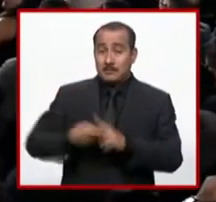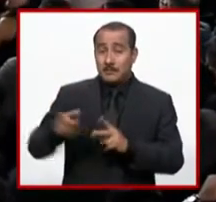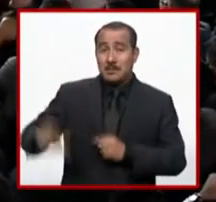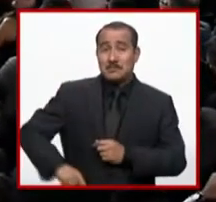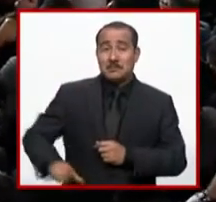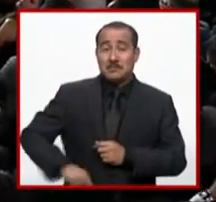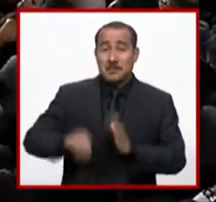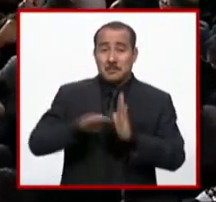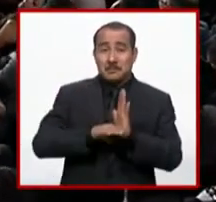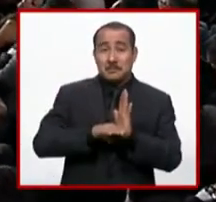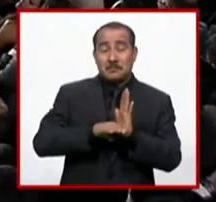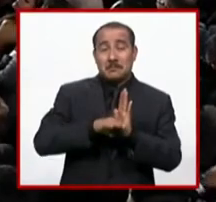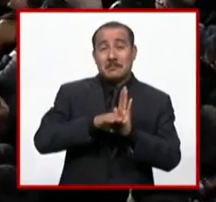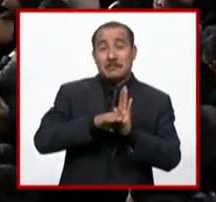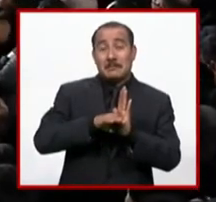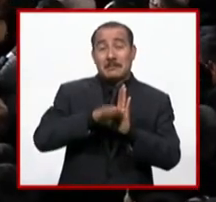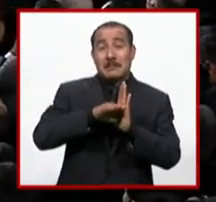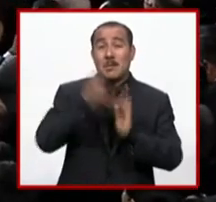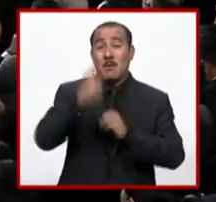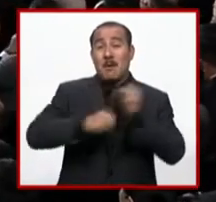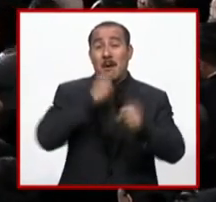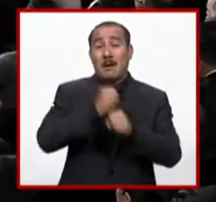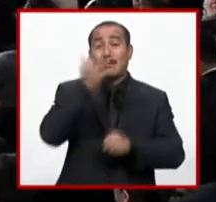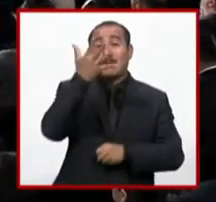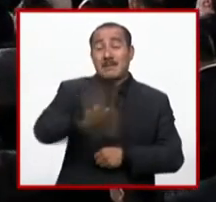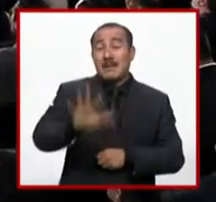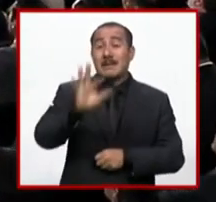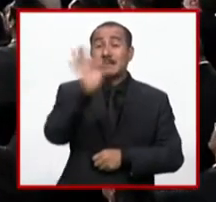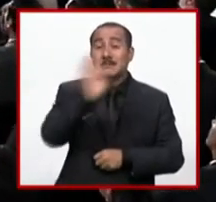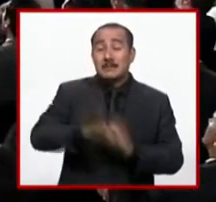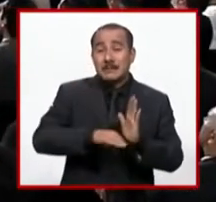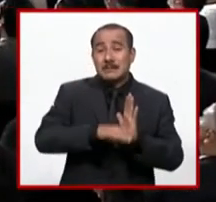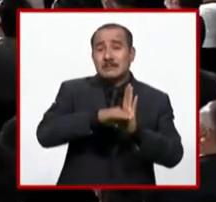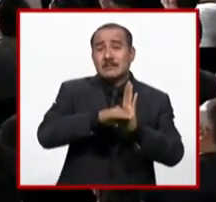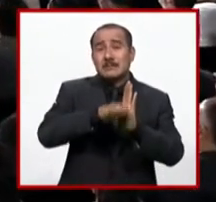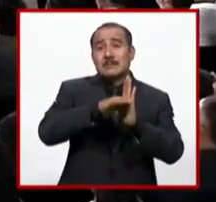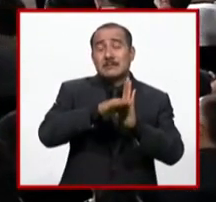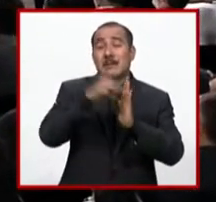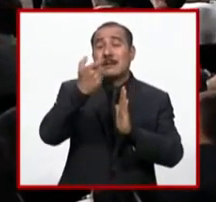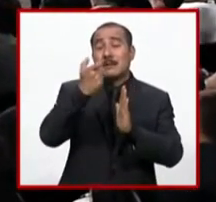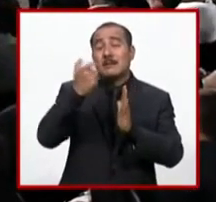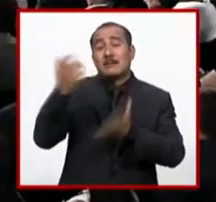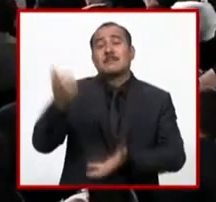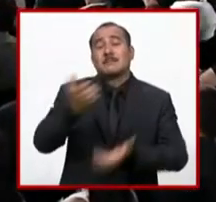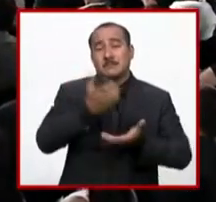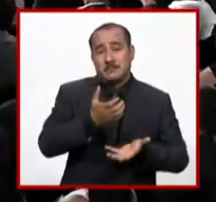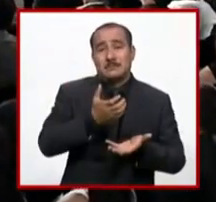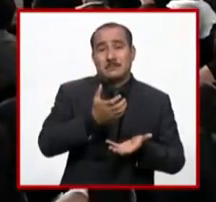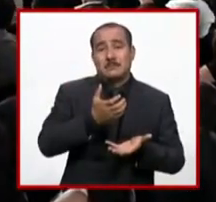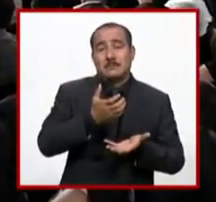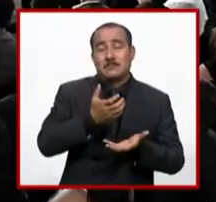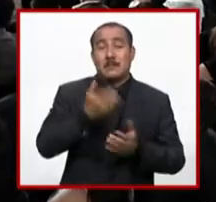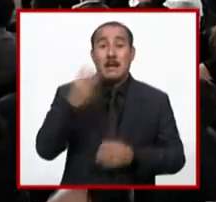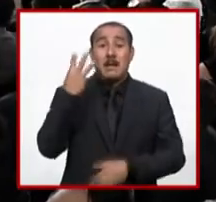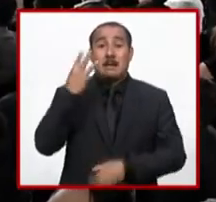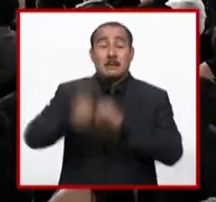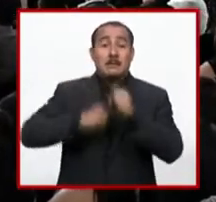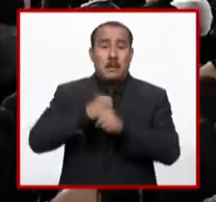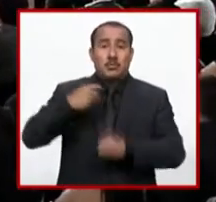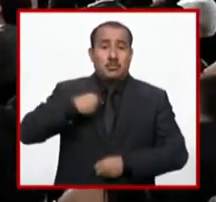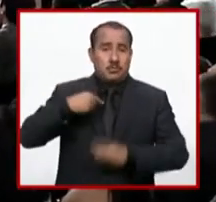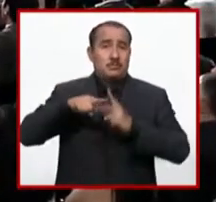un incremento anual del 10% en la nómina. Durante los 3 años de mi